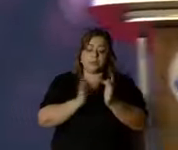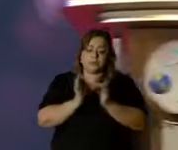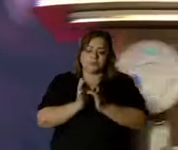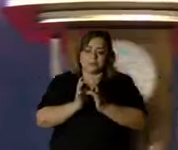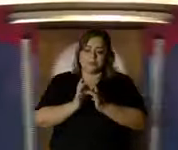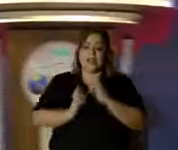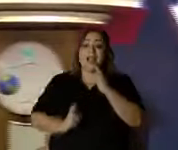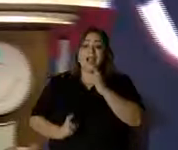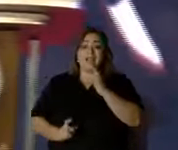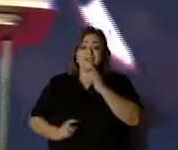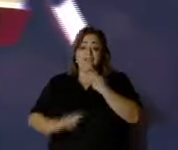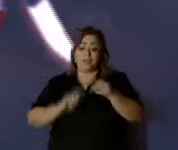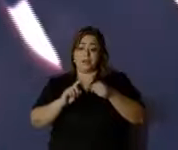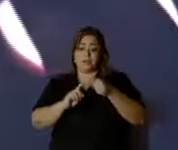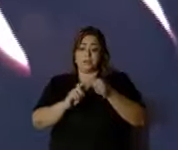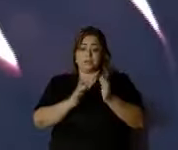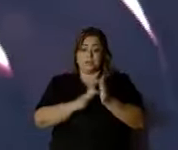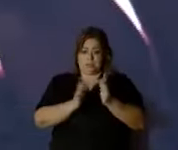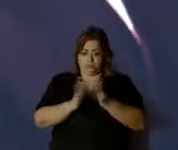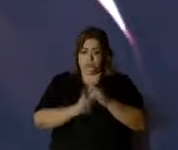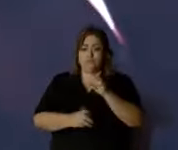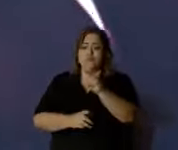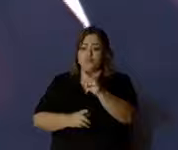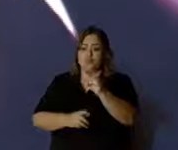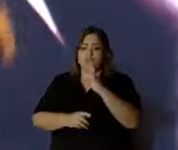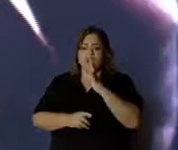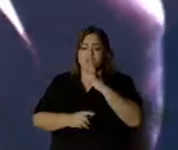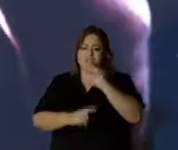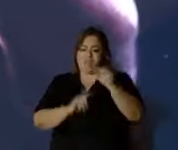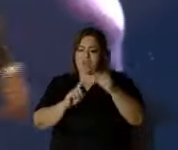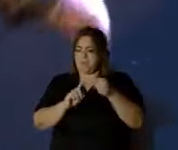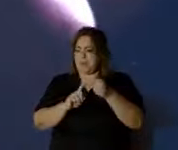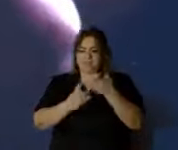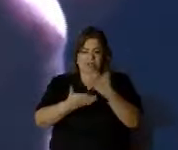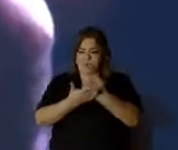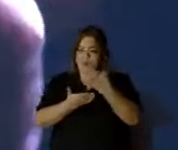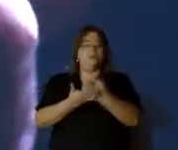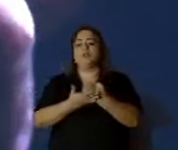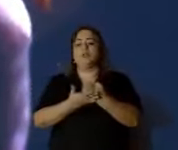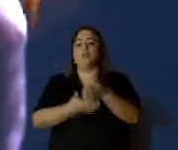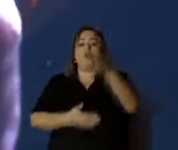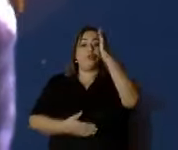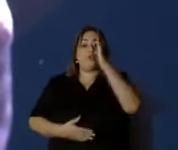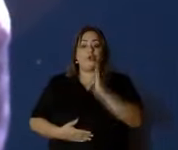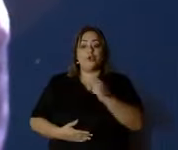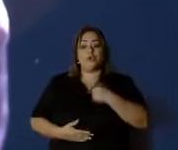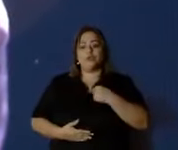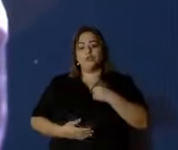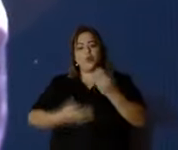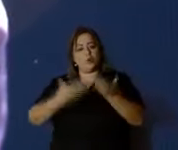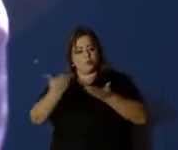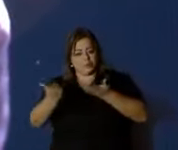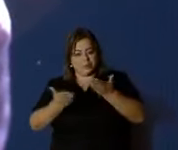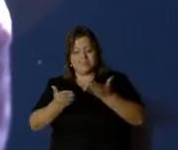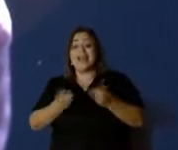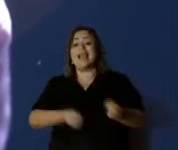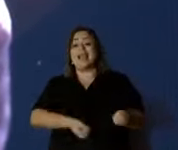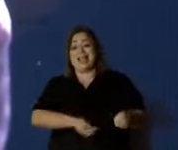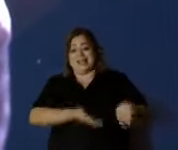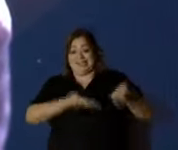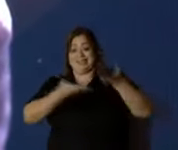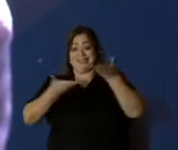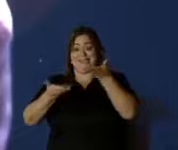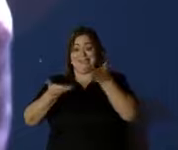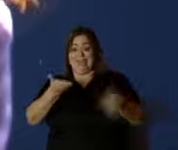a hablar de Jesús. Ponte a hablar no de la economía. El Dios que yo le sirvo trae economía, trae